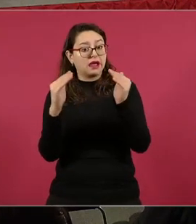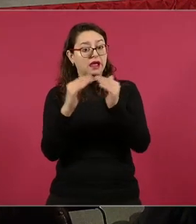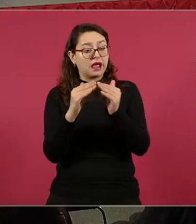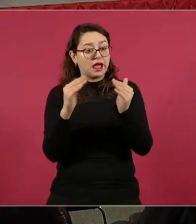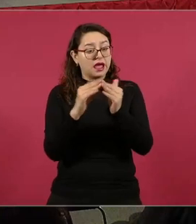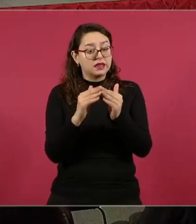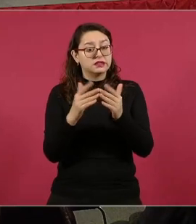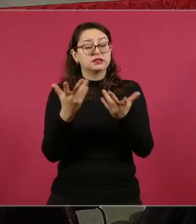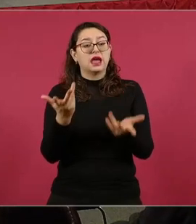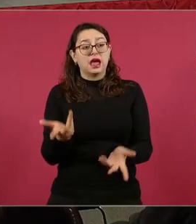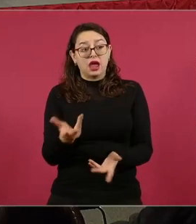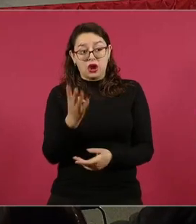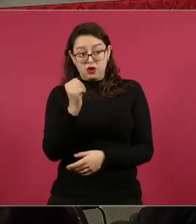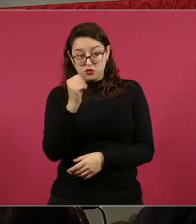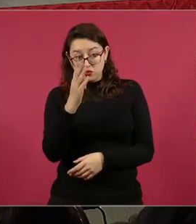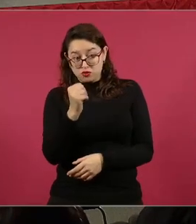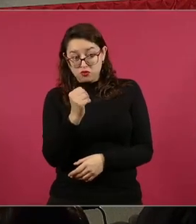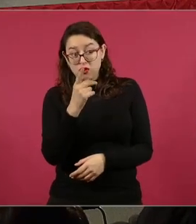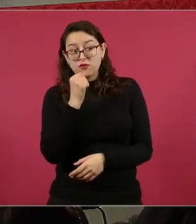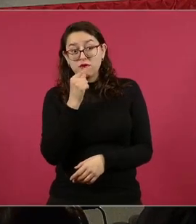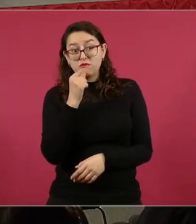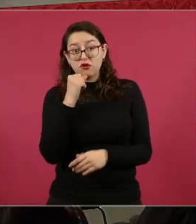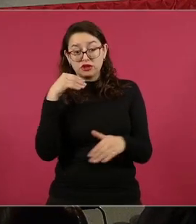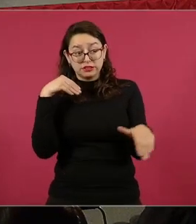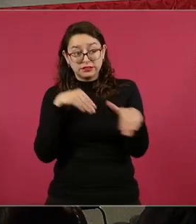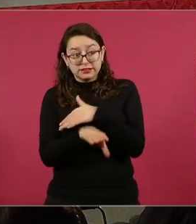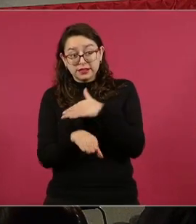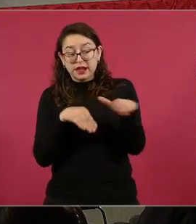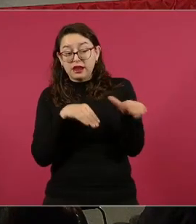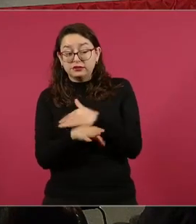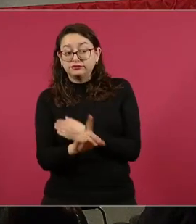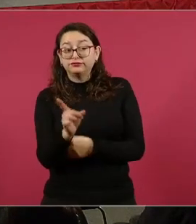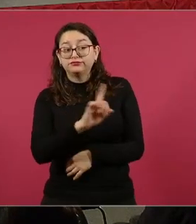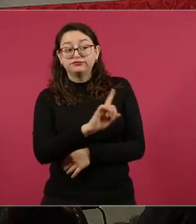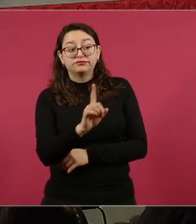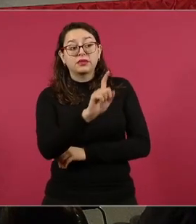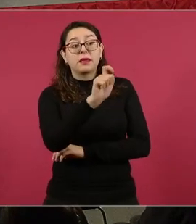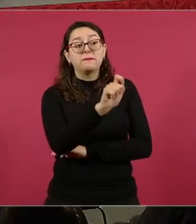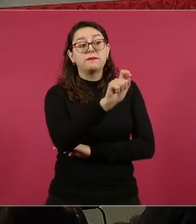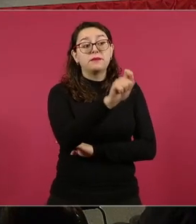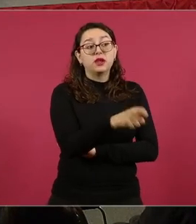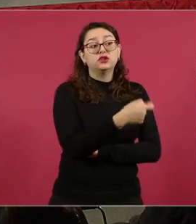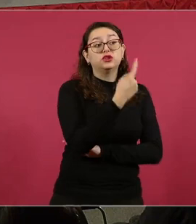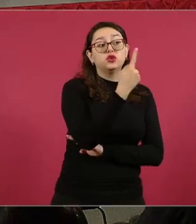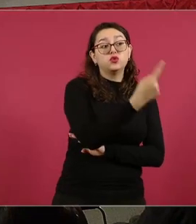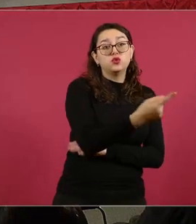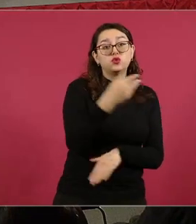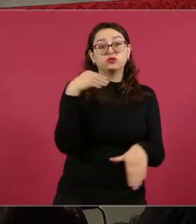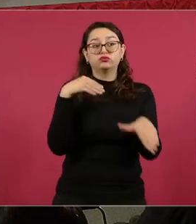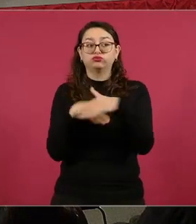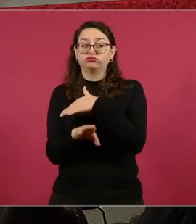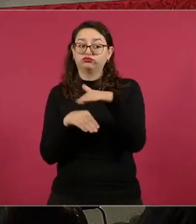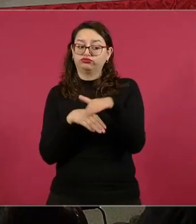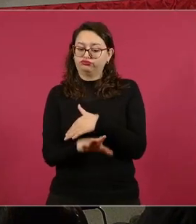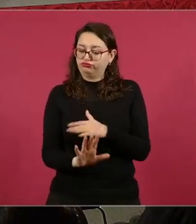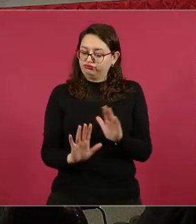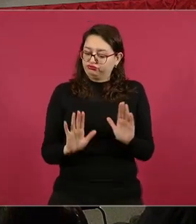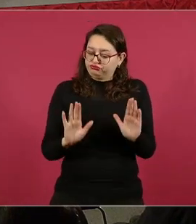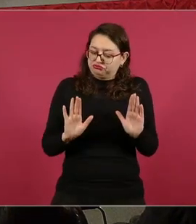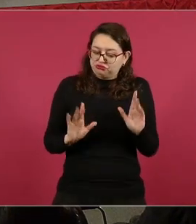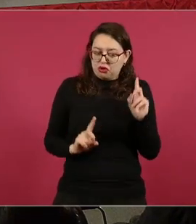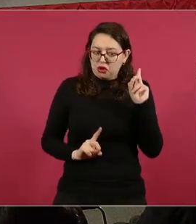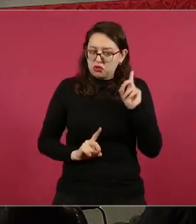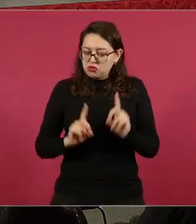9, quienes fueron los que firmaron el acta de cateo, por lo que a su consideración no hay certeza de quiénes y cuántos